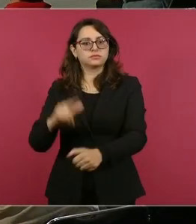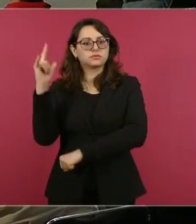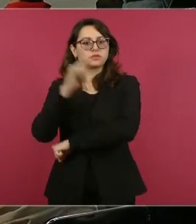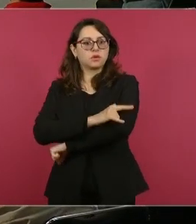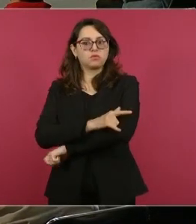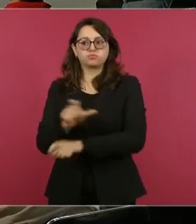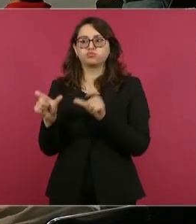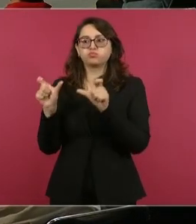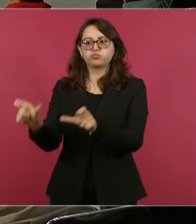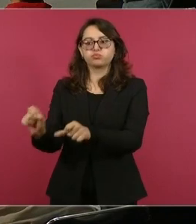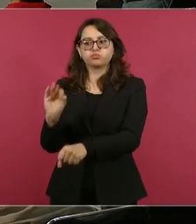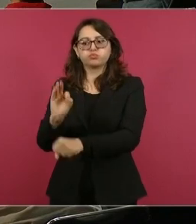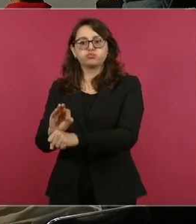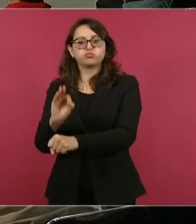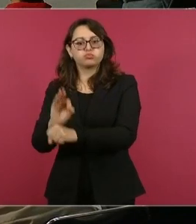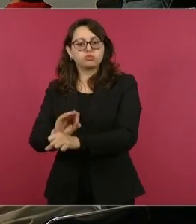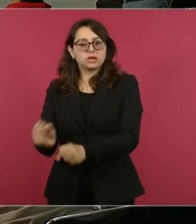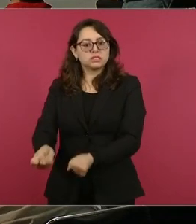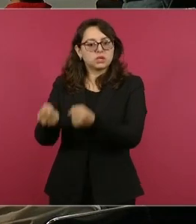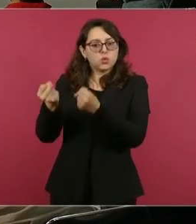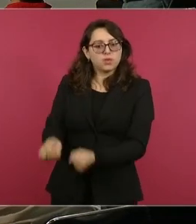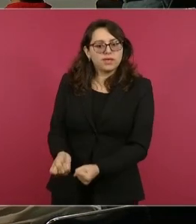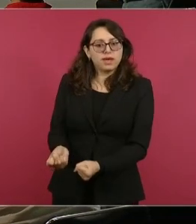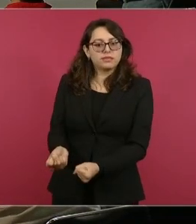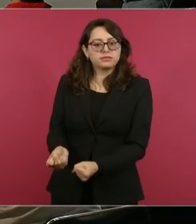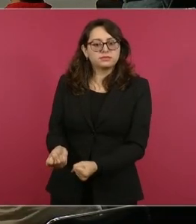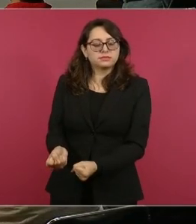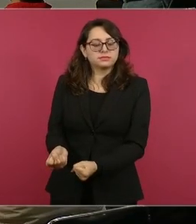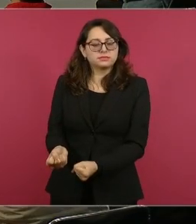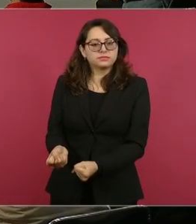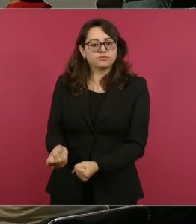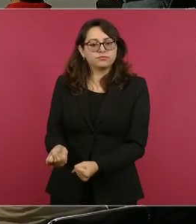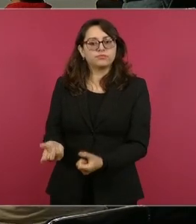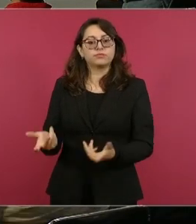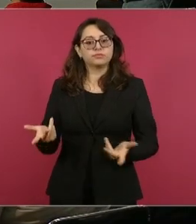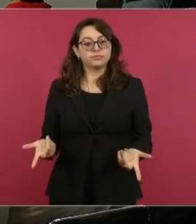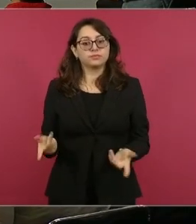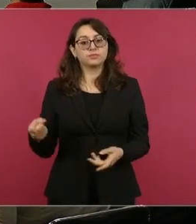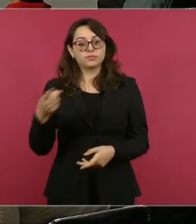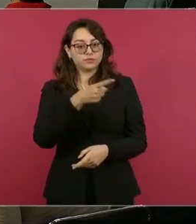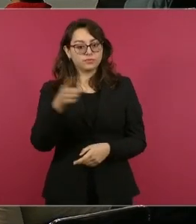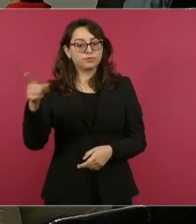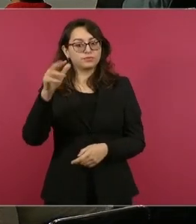Los que tienen más edad saben que antes en los trenes